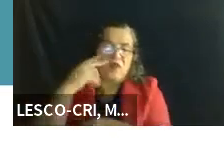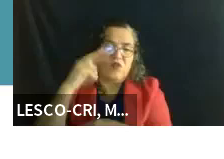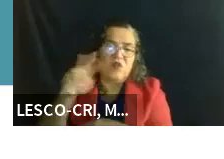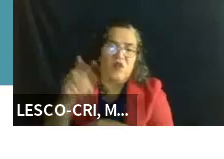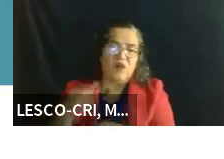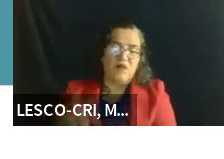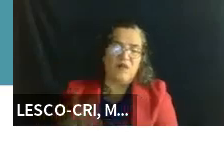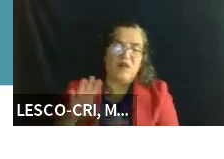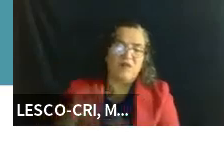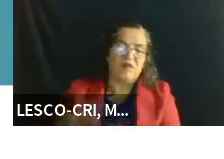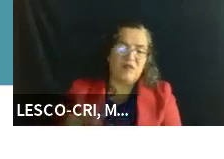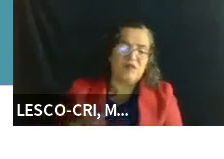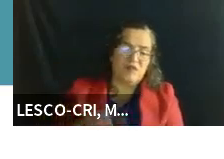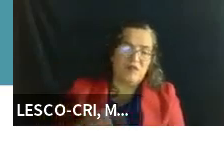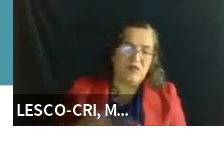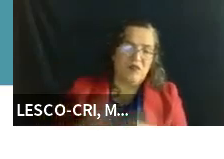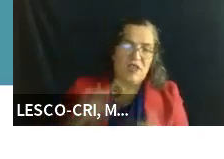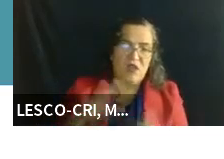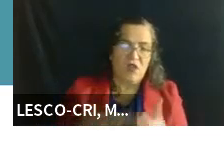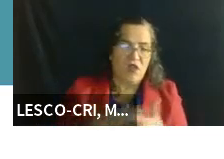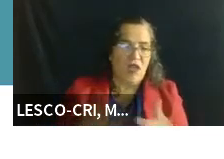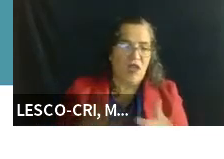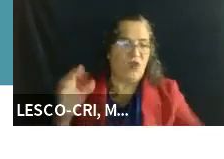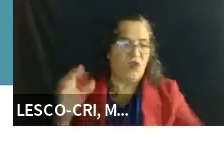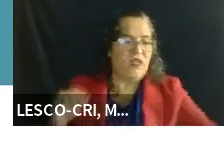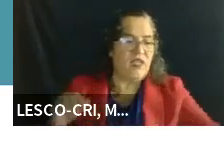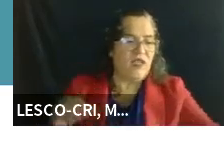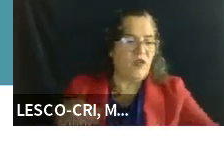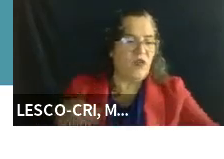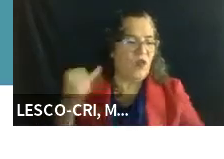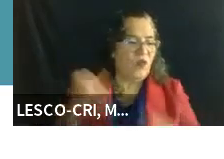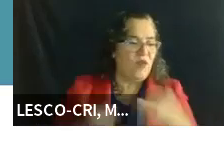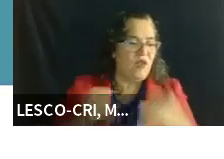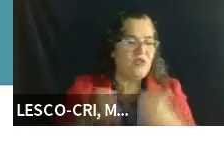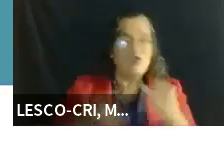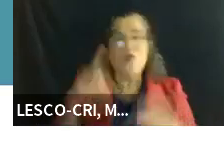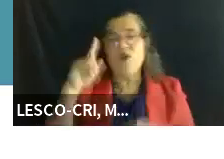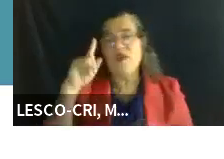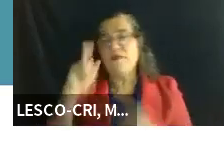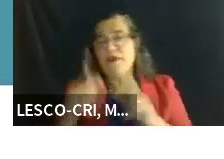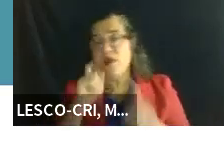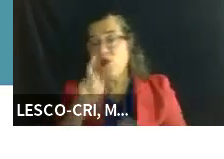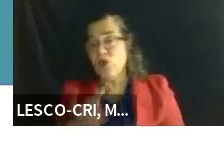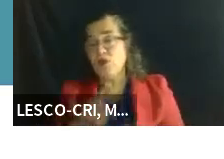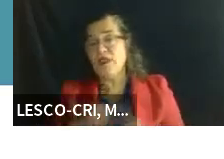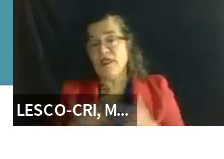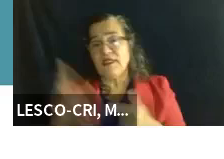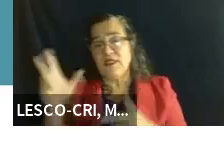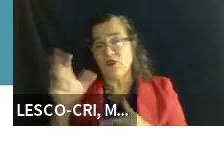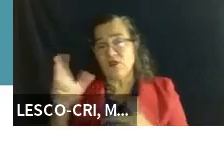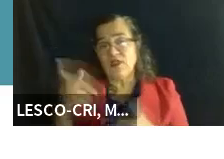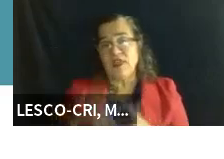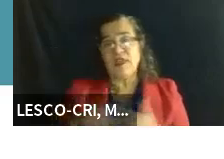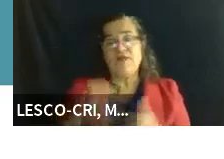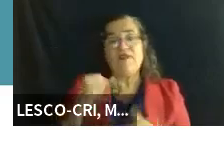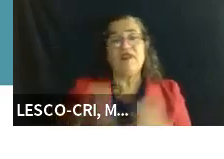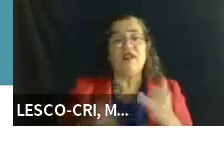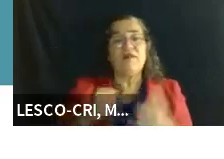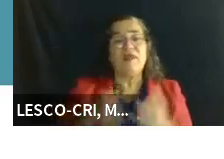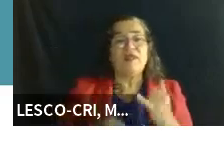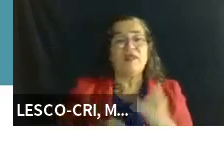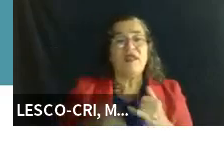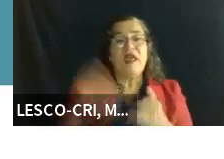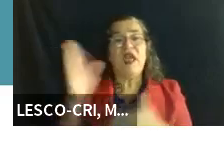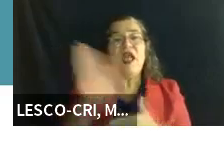mayor tranquilidad porque ya estoy en el horario de culminación y me encantaría escuchar sus preguntas. Y finalmente,